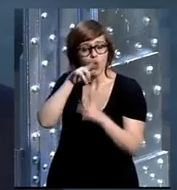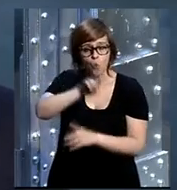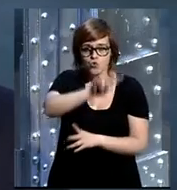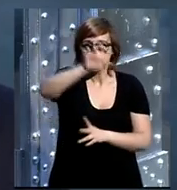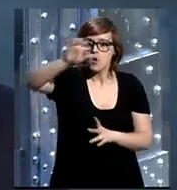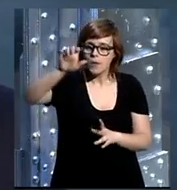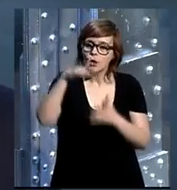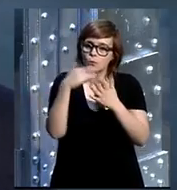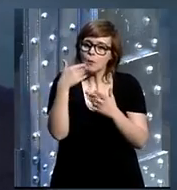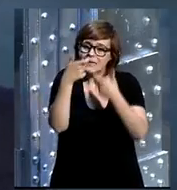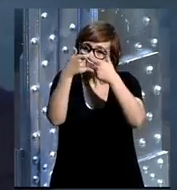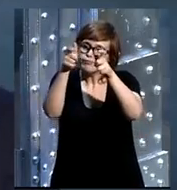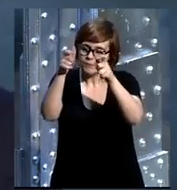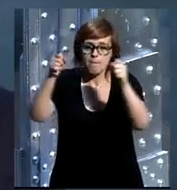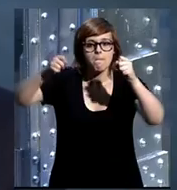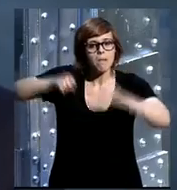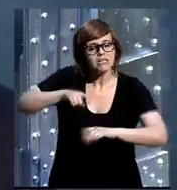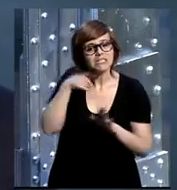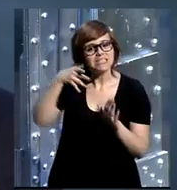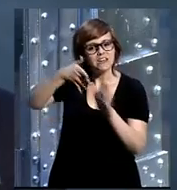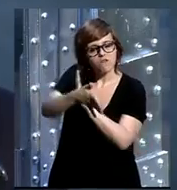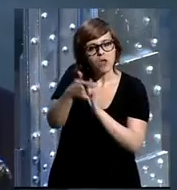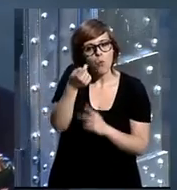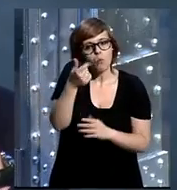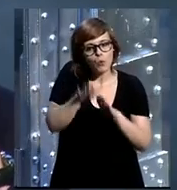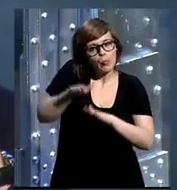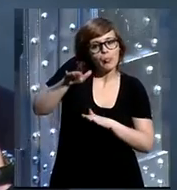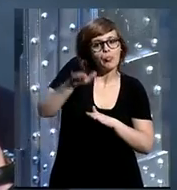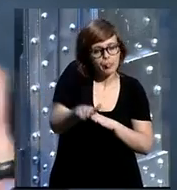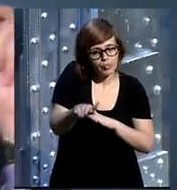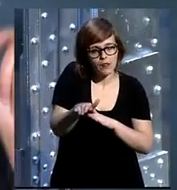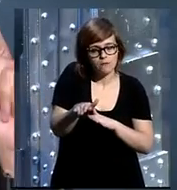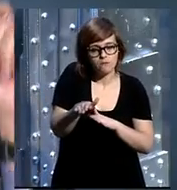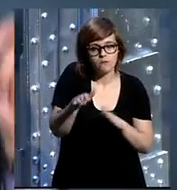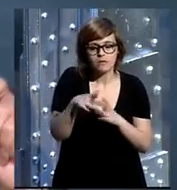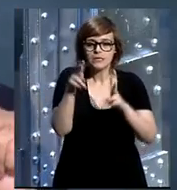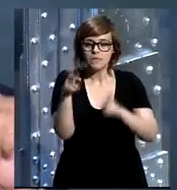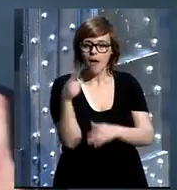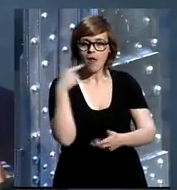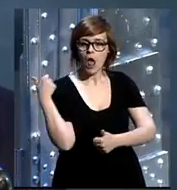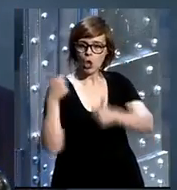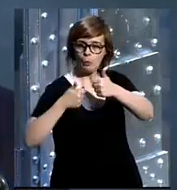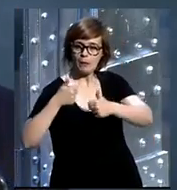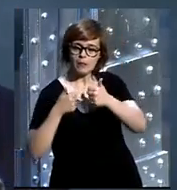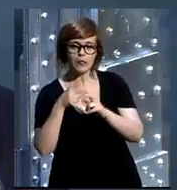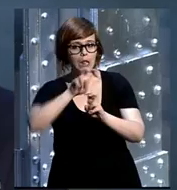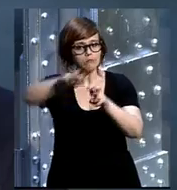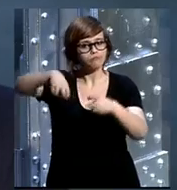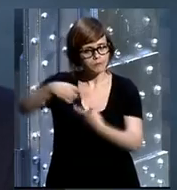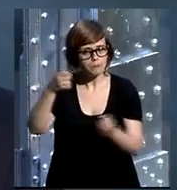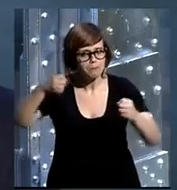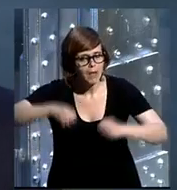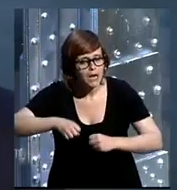Y es un paso adelante y eso protegerá los datos, protegerá la situación de la competencia, de la innovación y la industria en